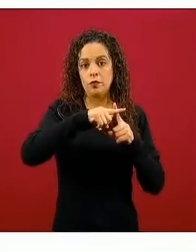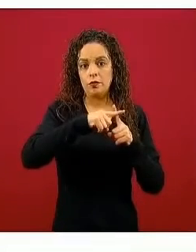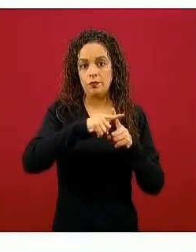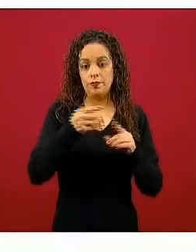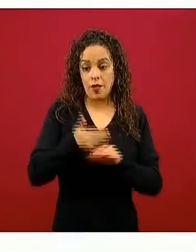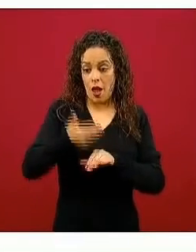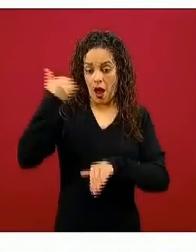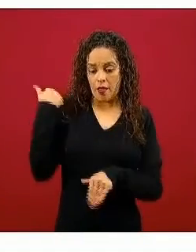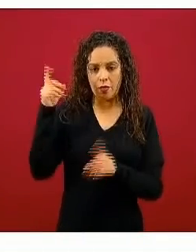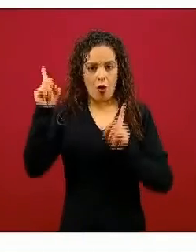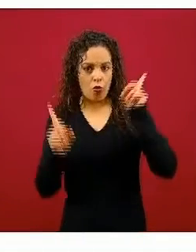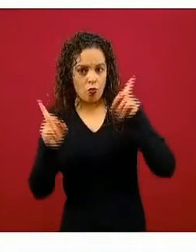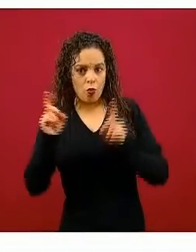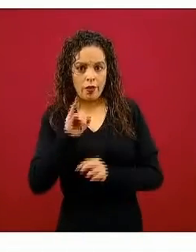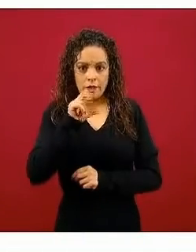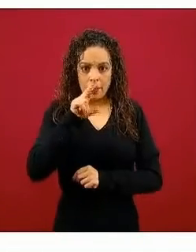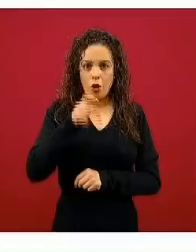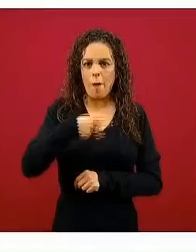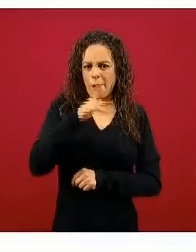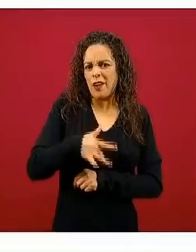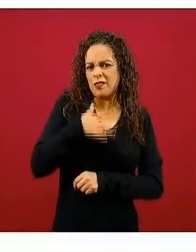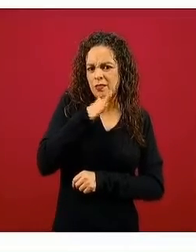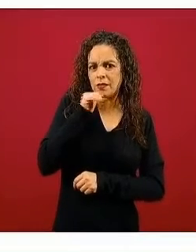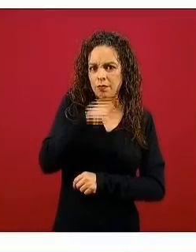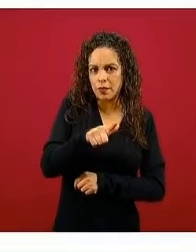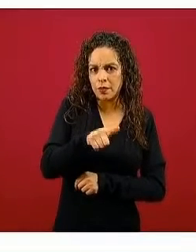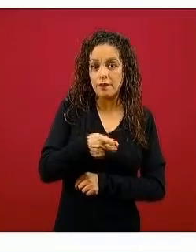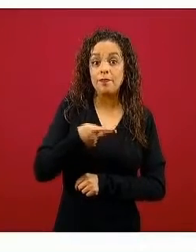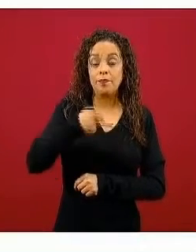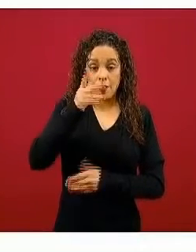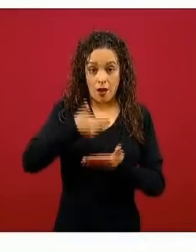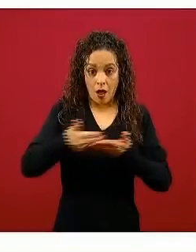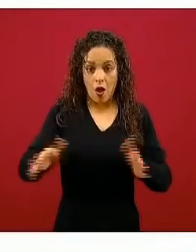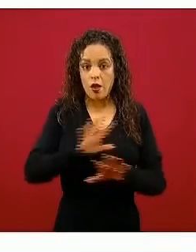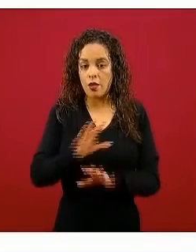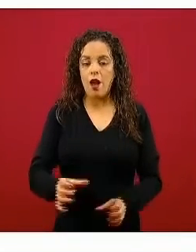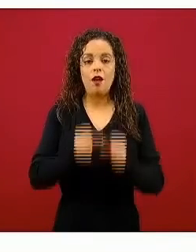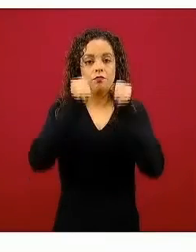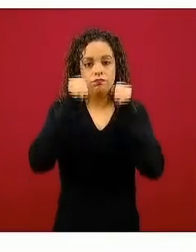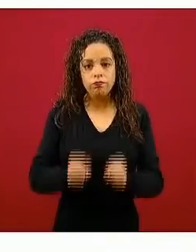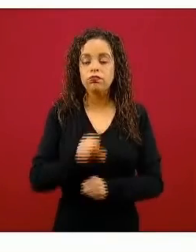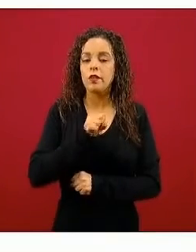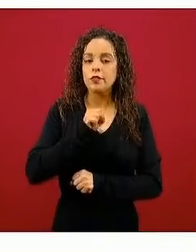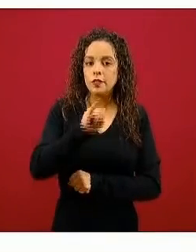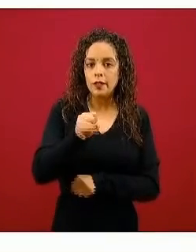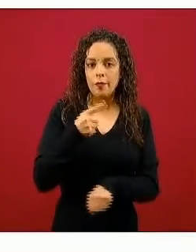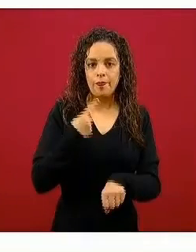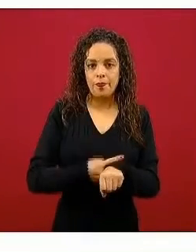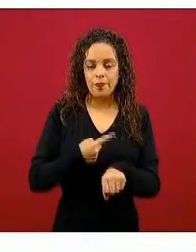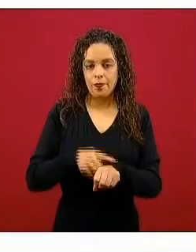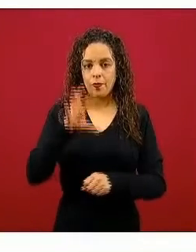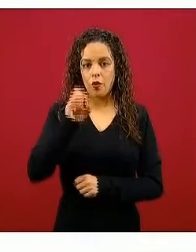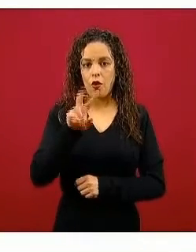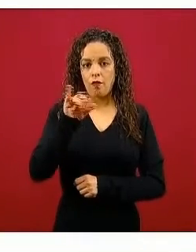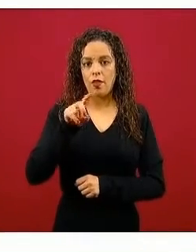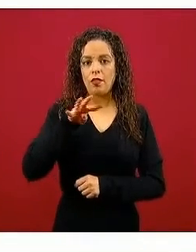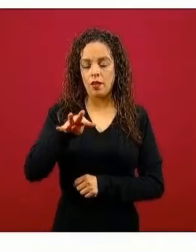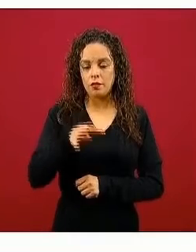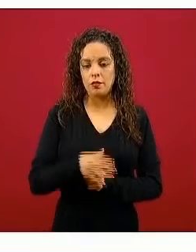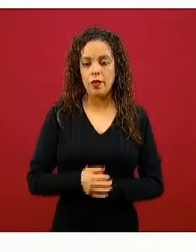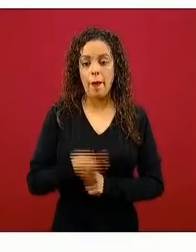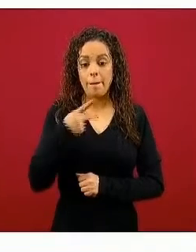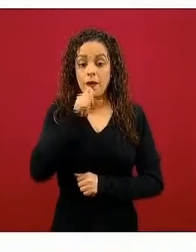y síntomas de la enfermedad, entonces por lo tanto se convierten en casos confirmados de COVID-19. Pero así también, y por el mismo mecanismo,